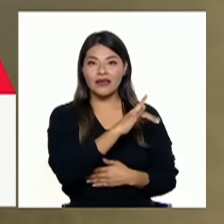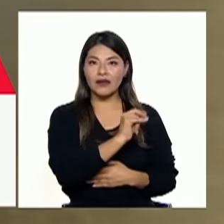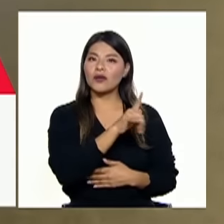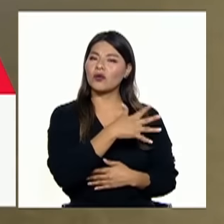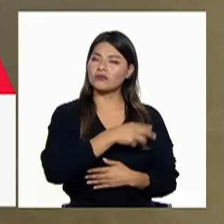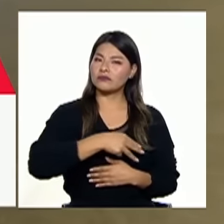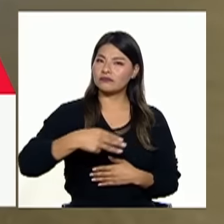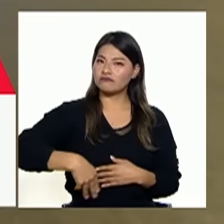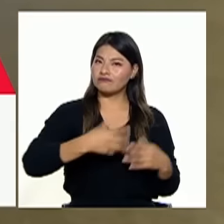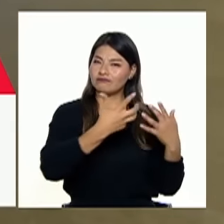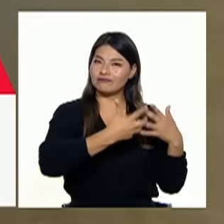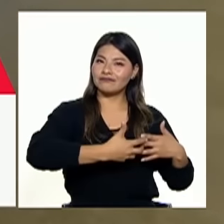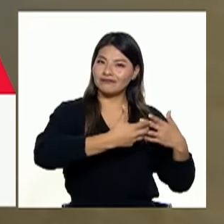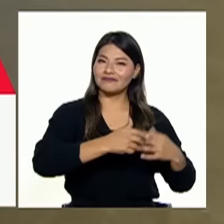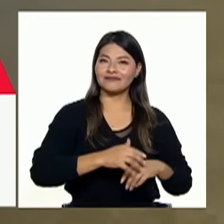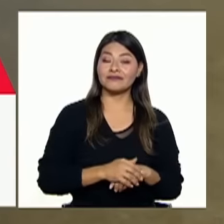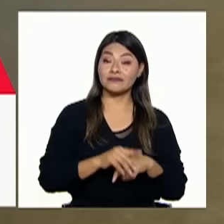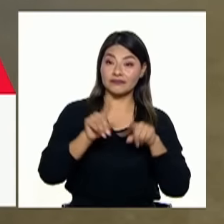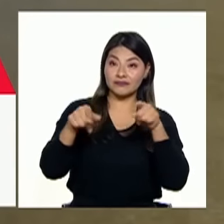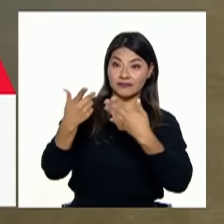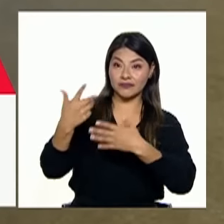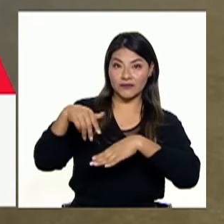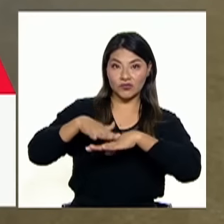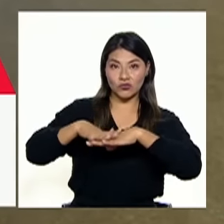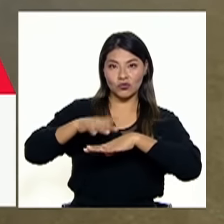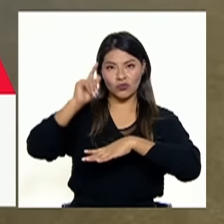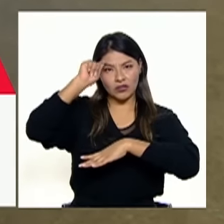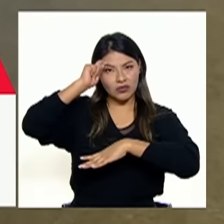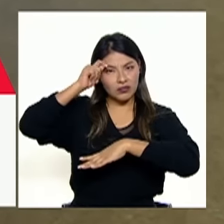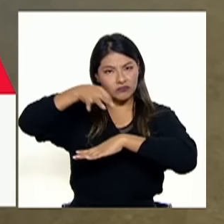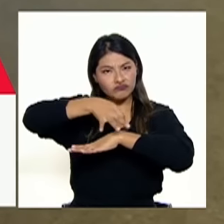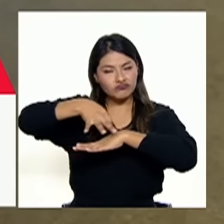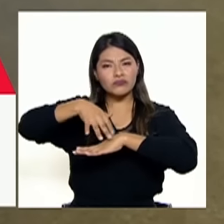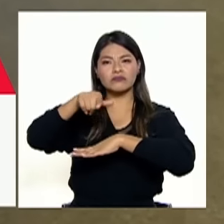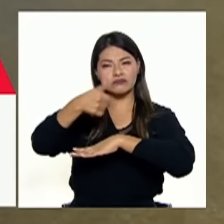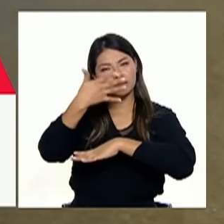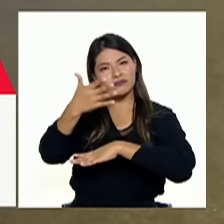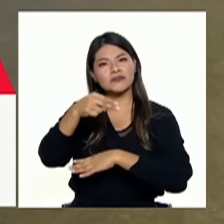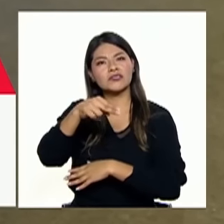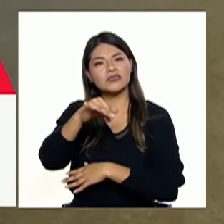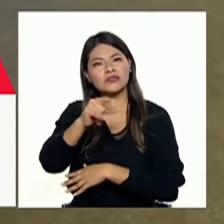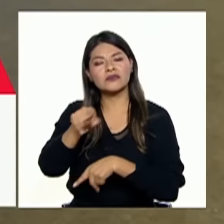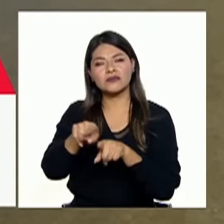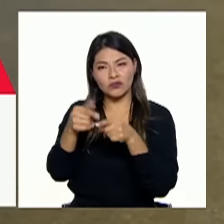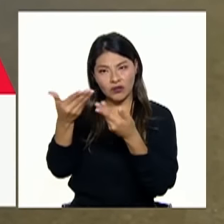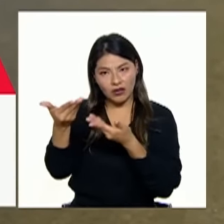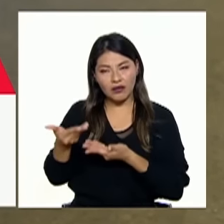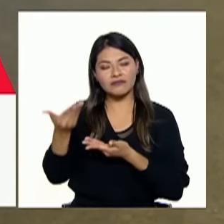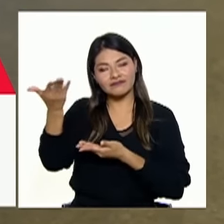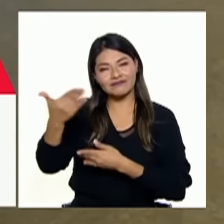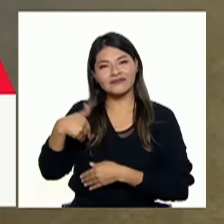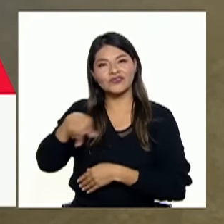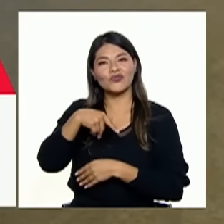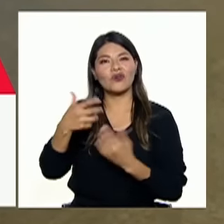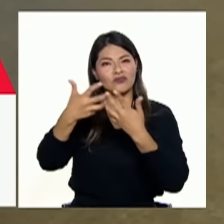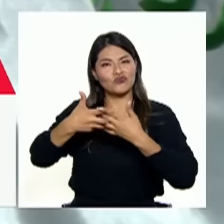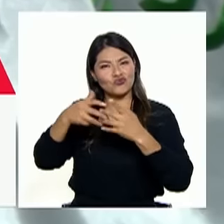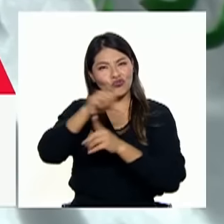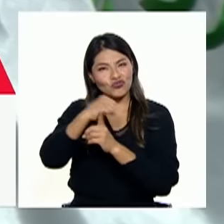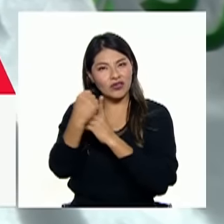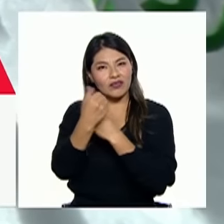Producción. Ingeniero Jesús Salazar Nishi, presidente saliente de la Sociedad Nacional de Industrias.